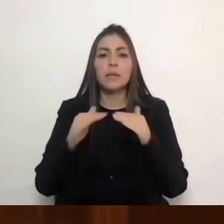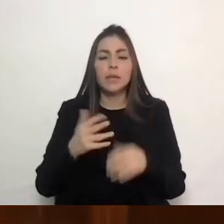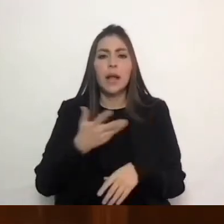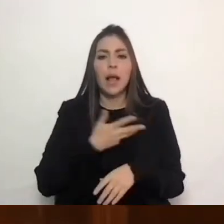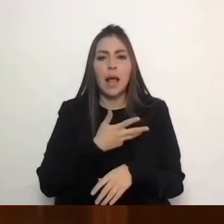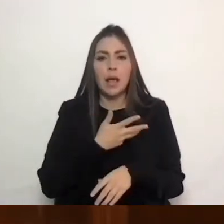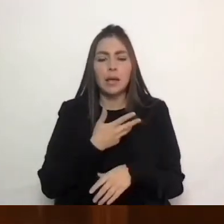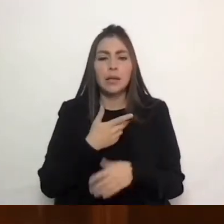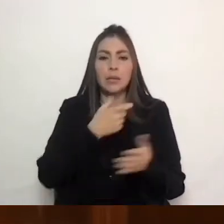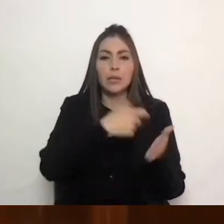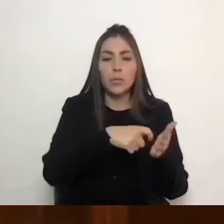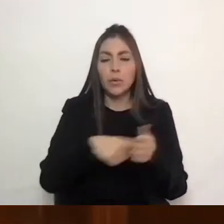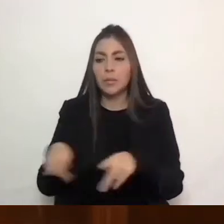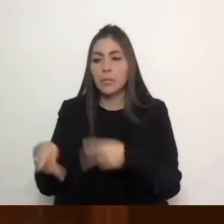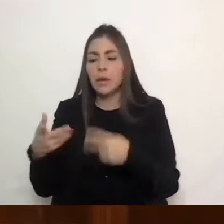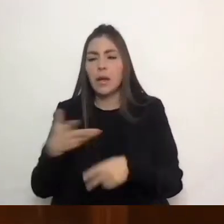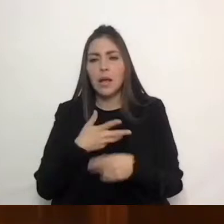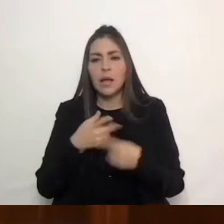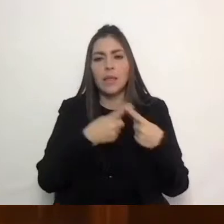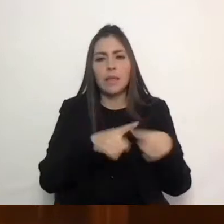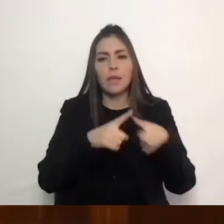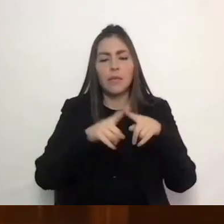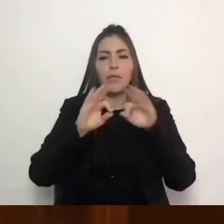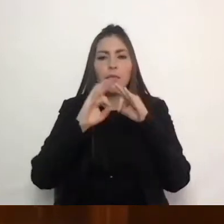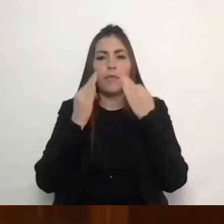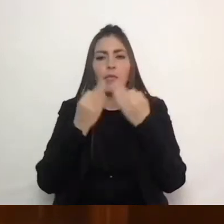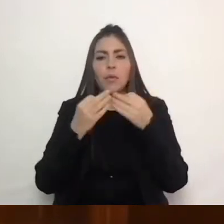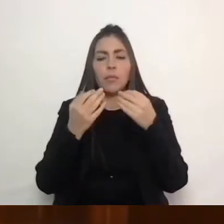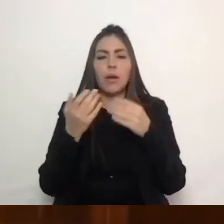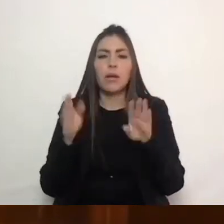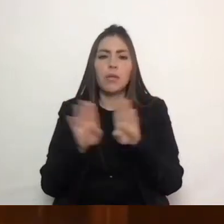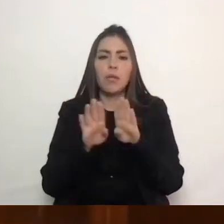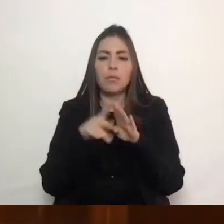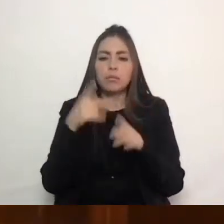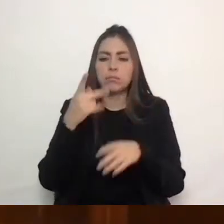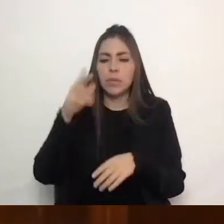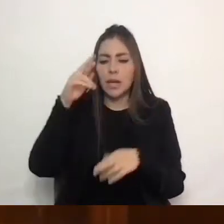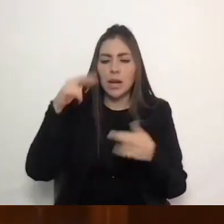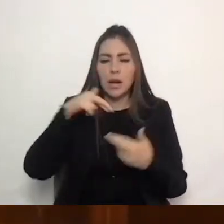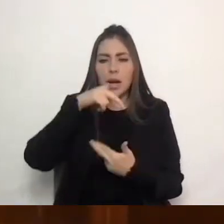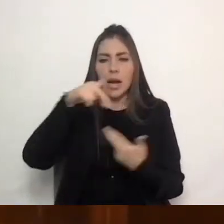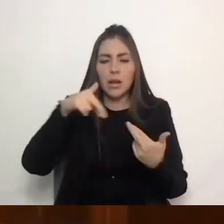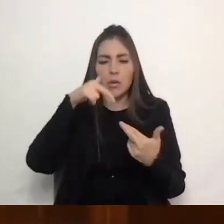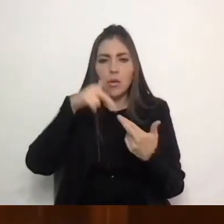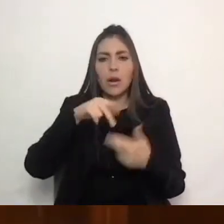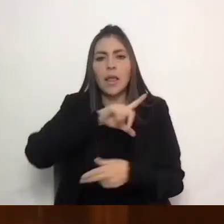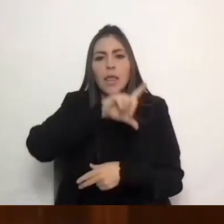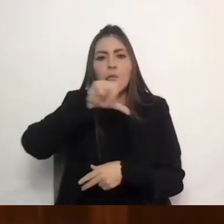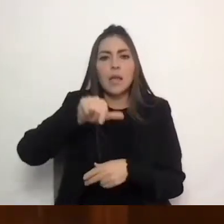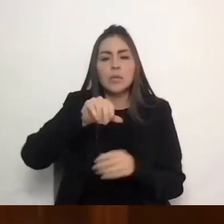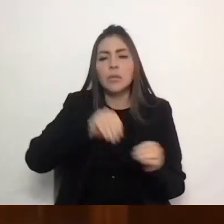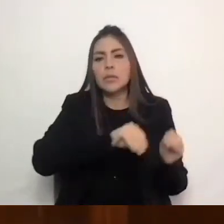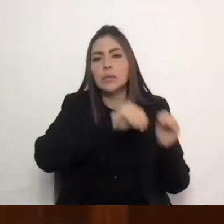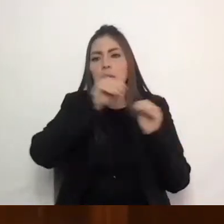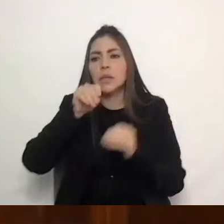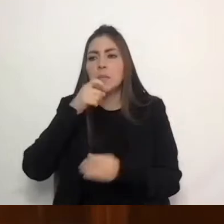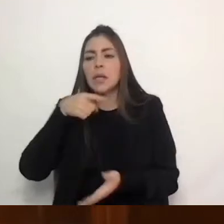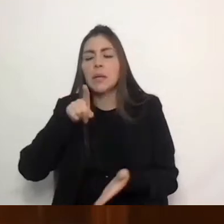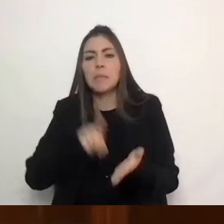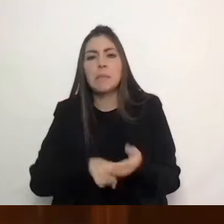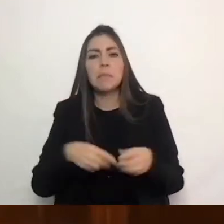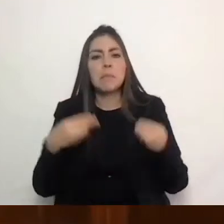de expresión popular urbana y regional que luego fueron enraizados en los mercados públicos y ahí se han